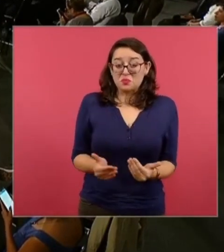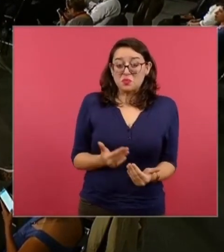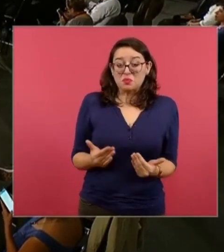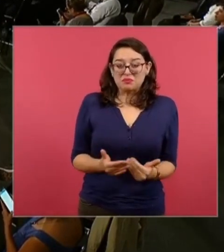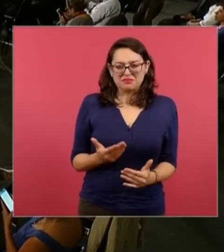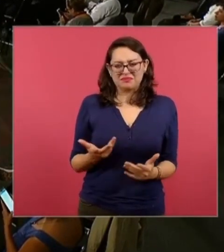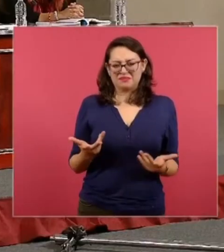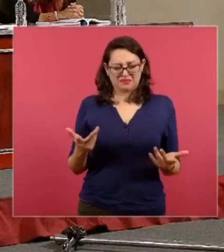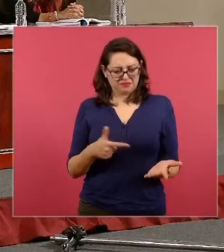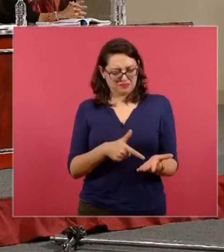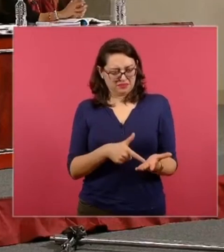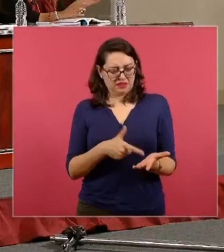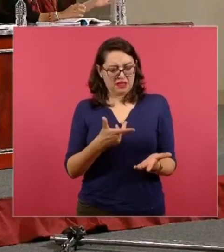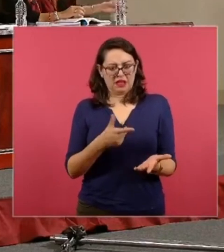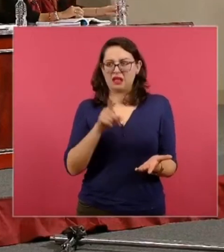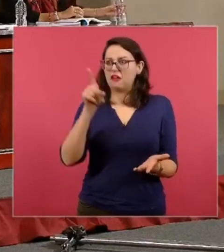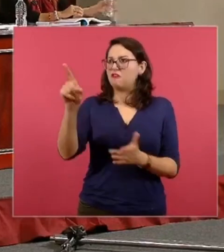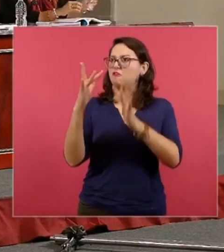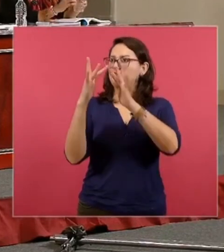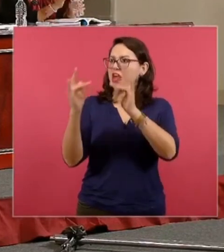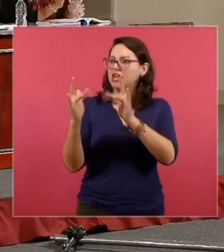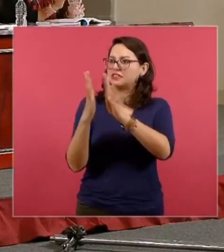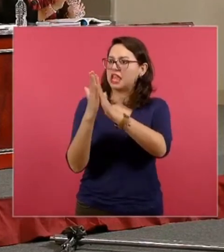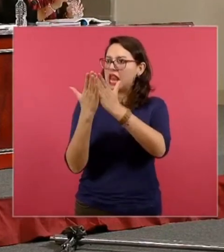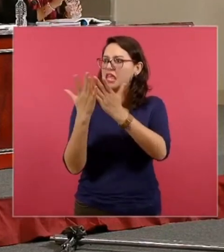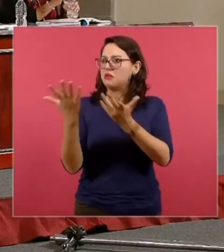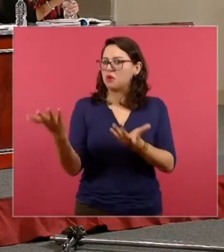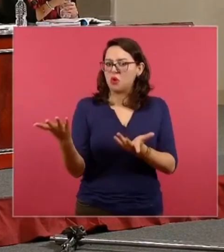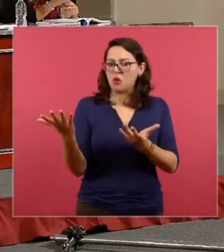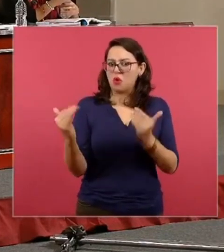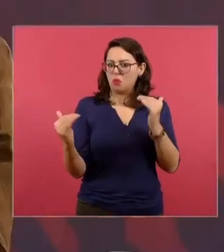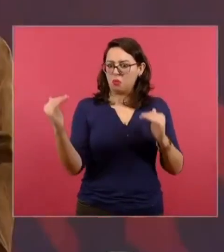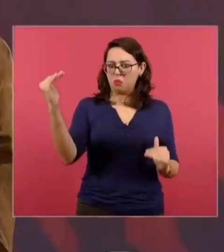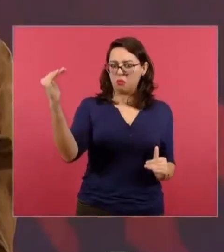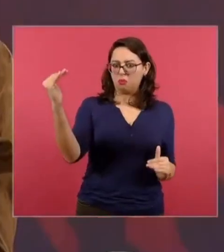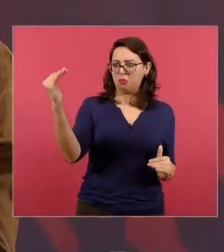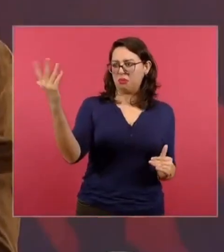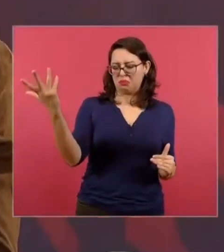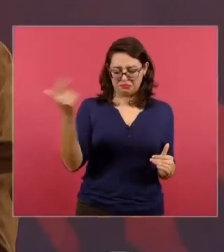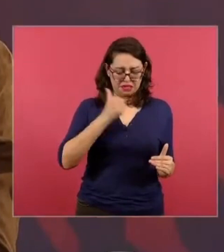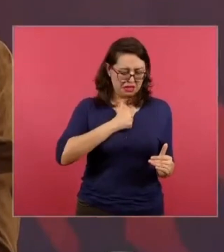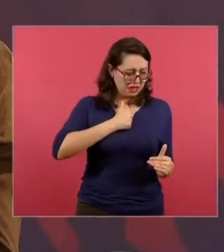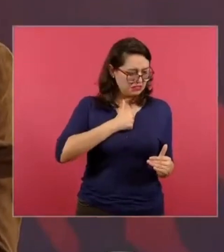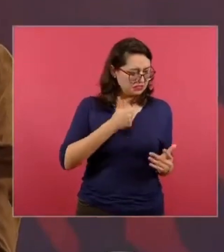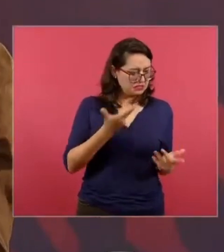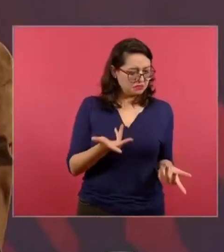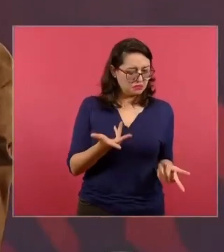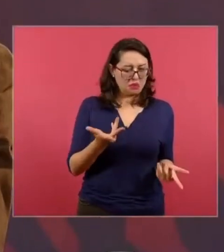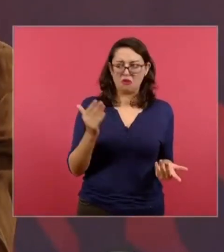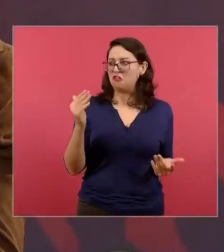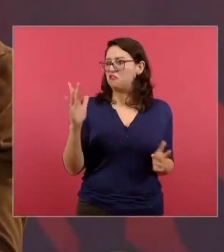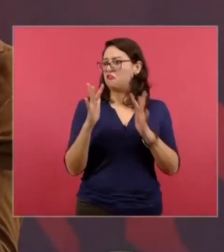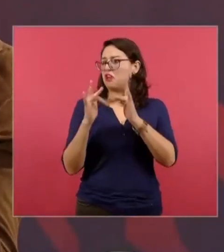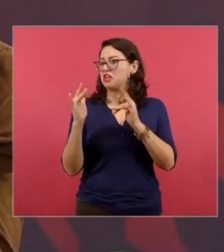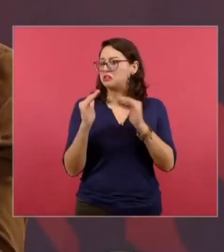los comparaba con los libros franceses y decía que los leía con mucha lástima de que el libro francés se le hacía mejor